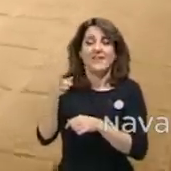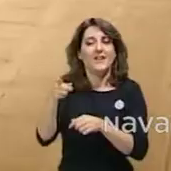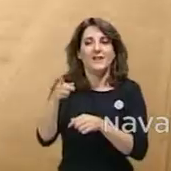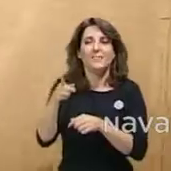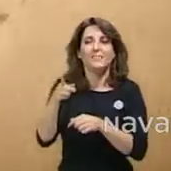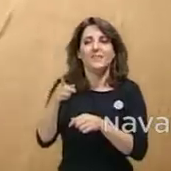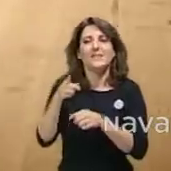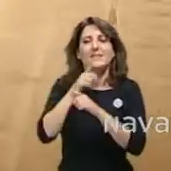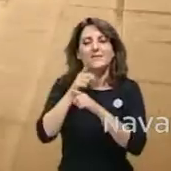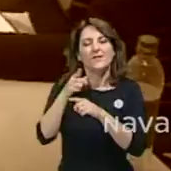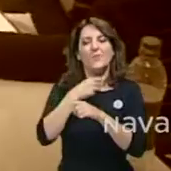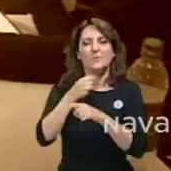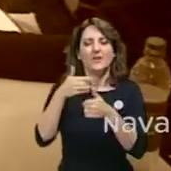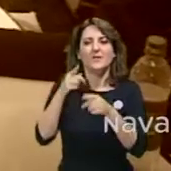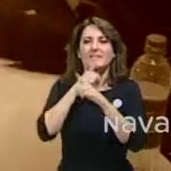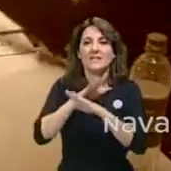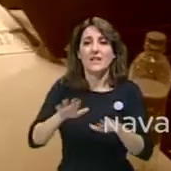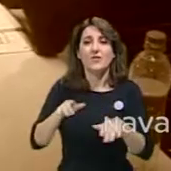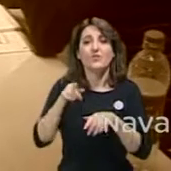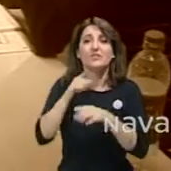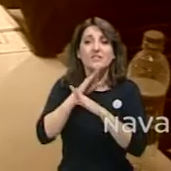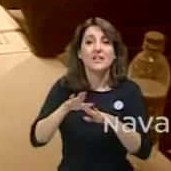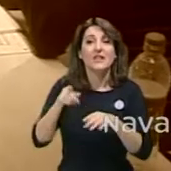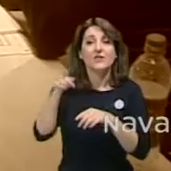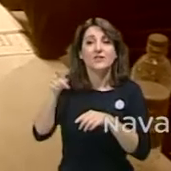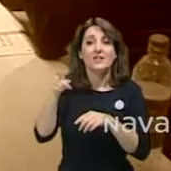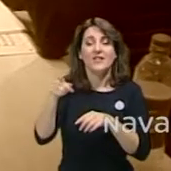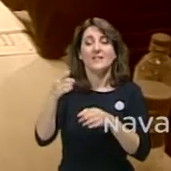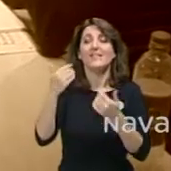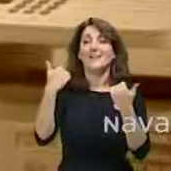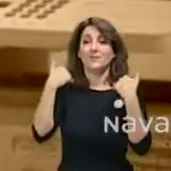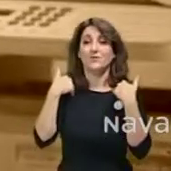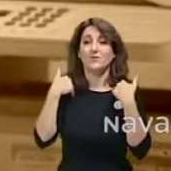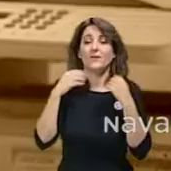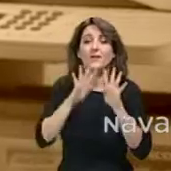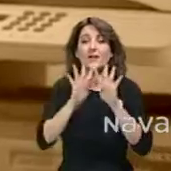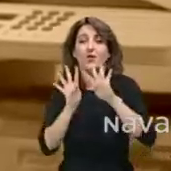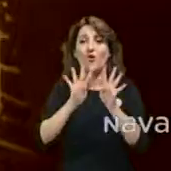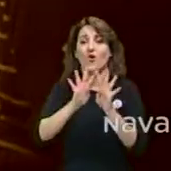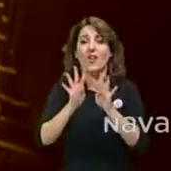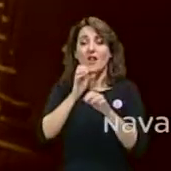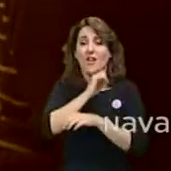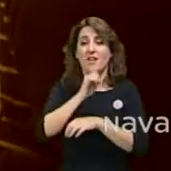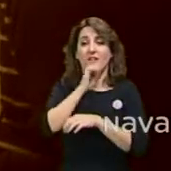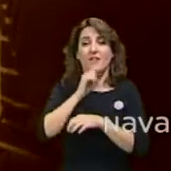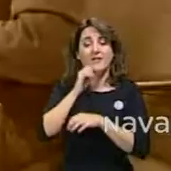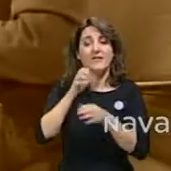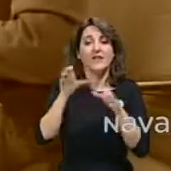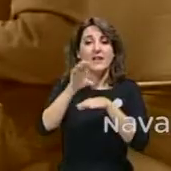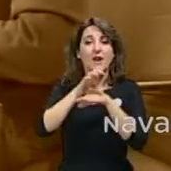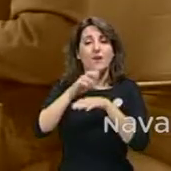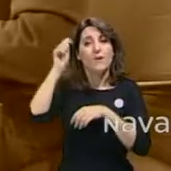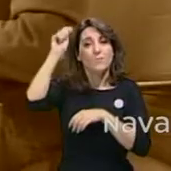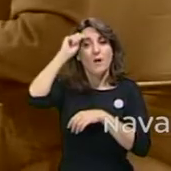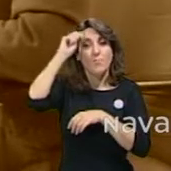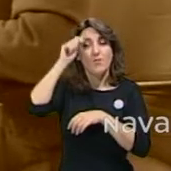Unos silencios que le hacen estar al frente de la Coral de Cámara de Pamplona y llevar la cultura navarra fuera de nuestras fronteras.